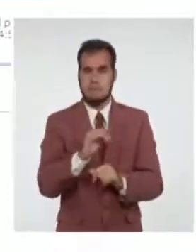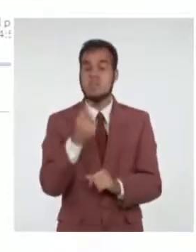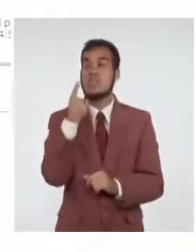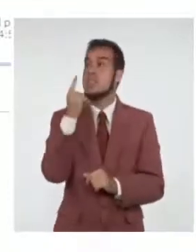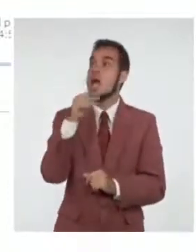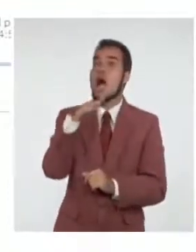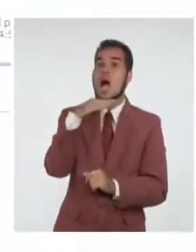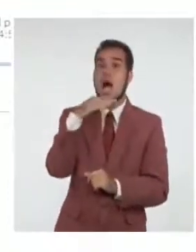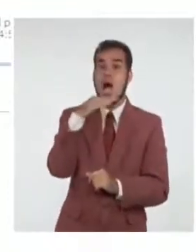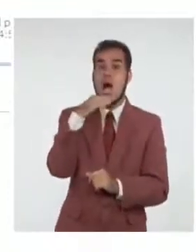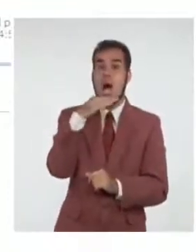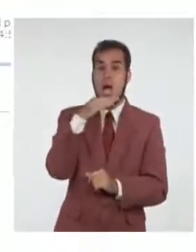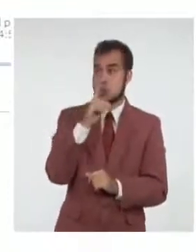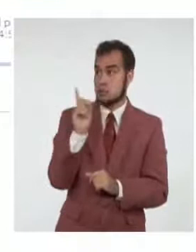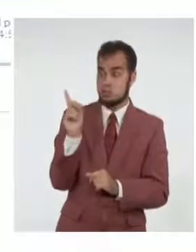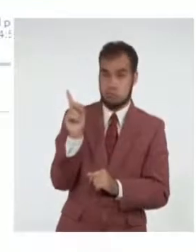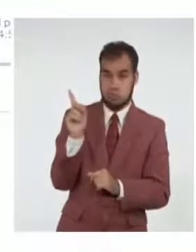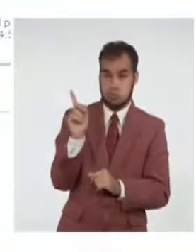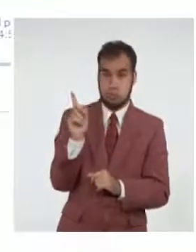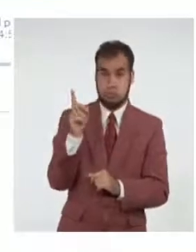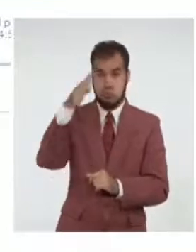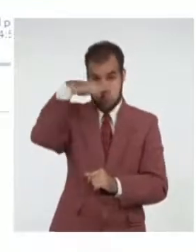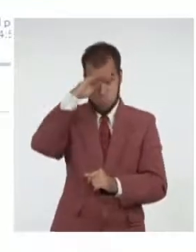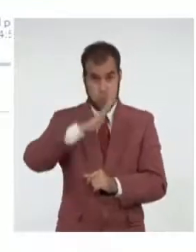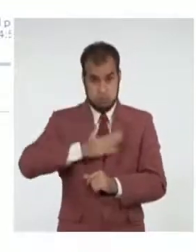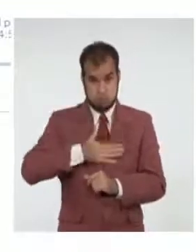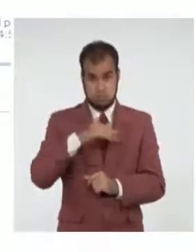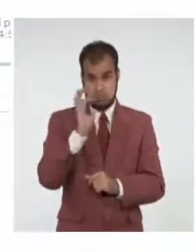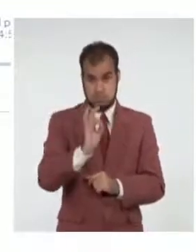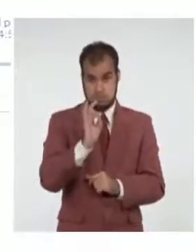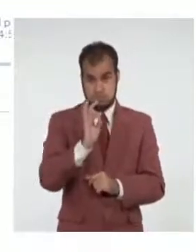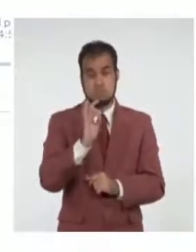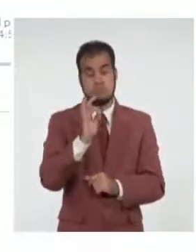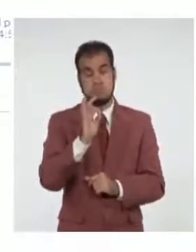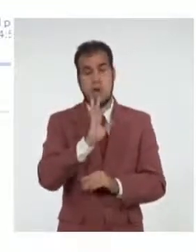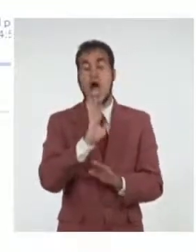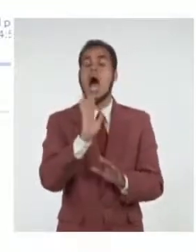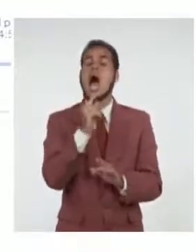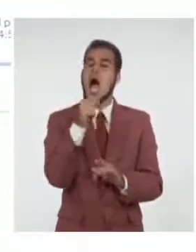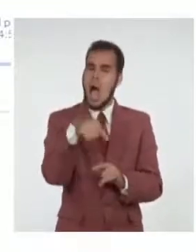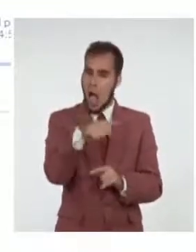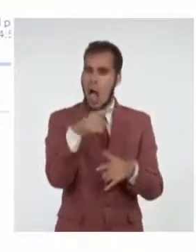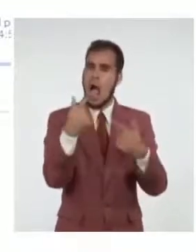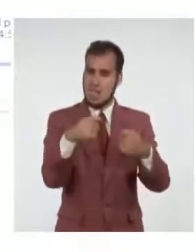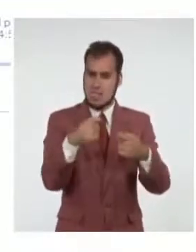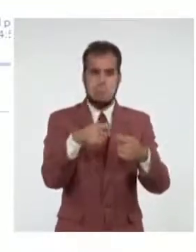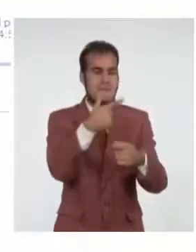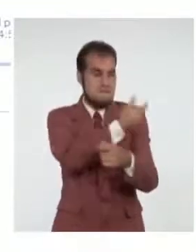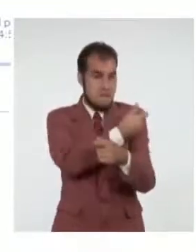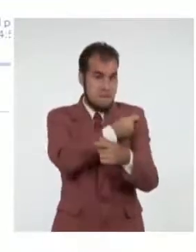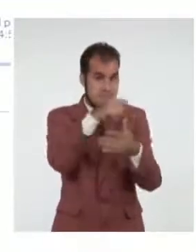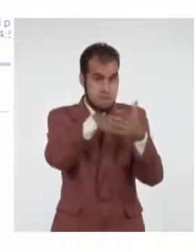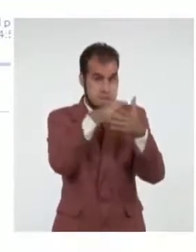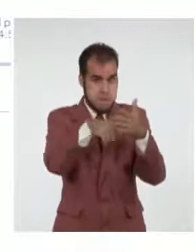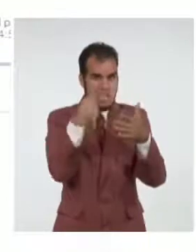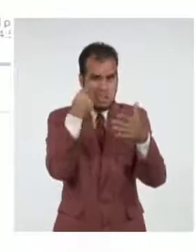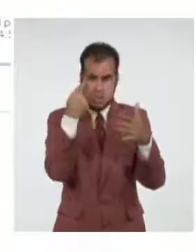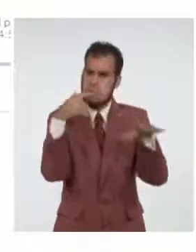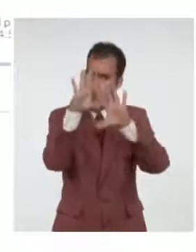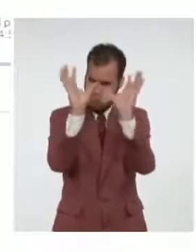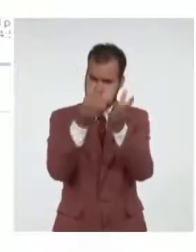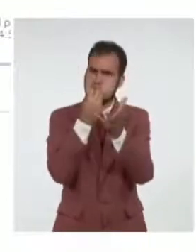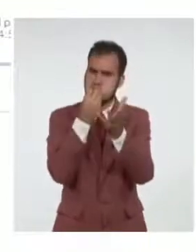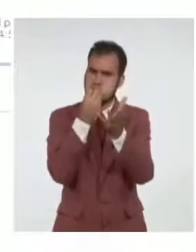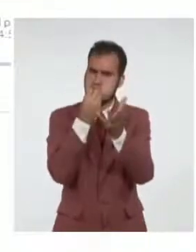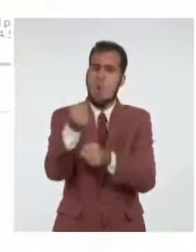Cuba, es el que tiene una estrategia de vacunación universal. Y por eso, nosotros seguimos trabajando. Que es la minoría. Sí, no, la mayoría, porque